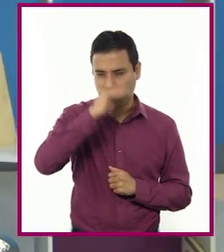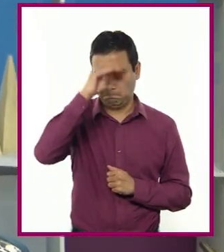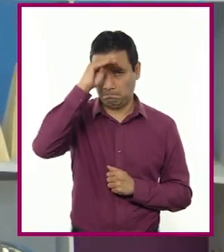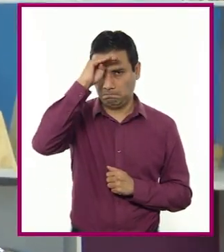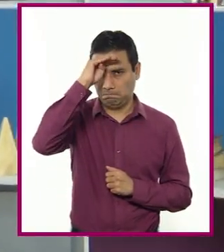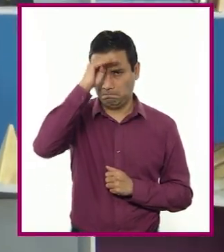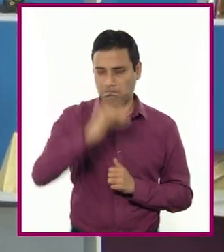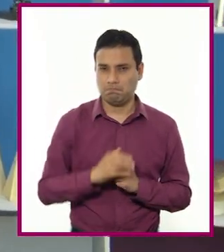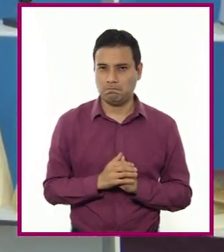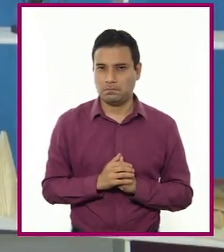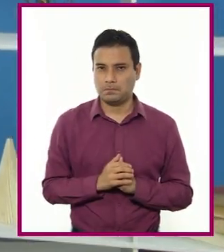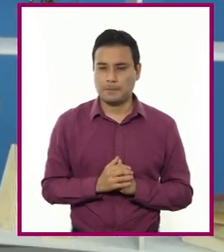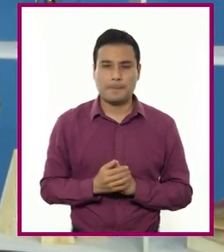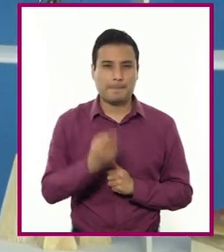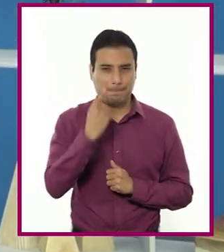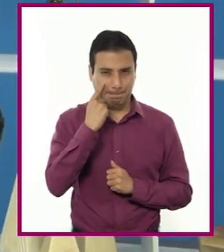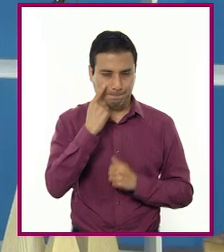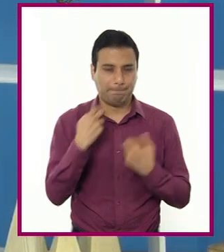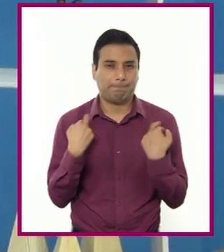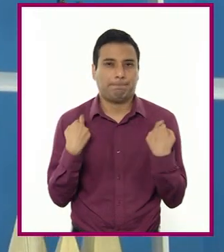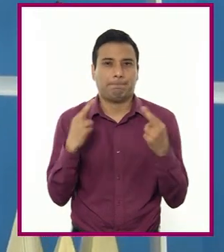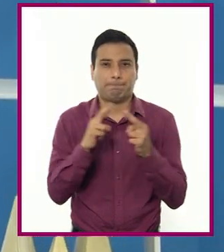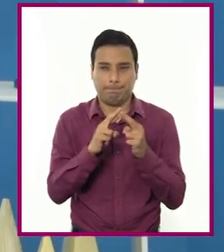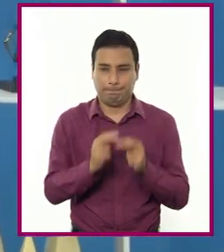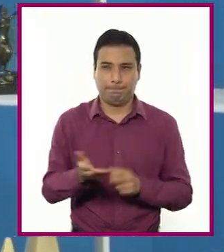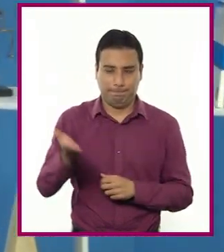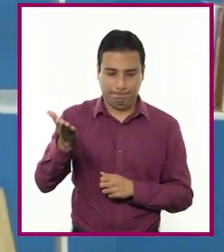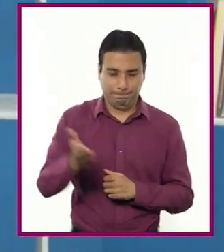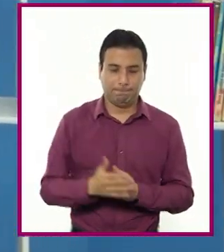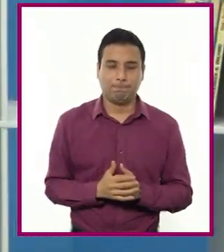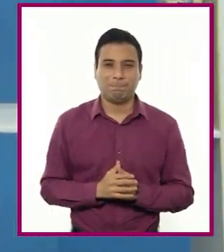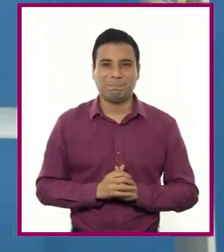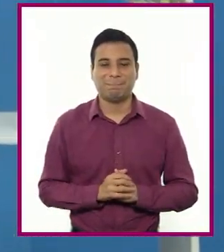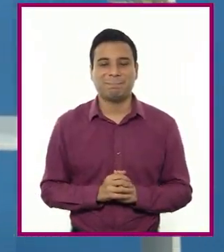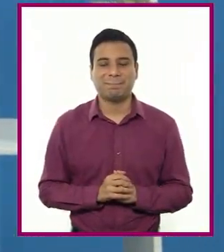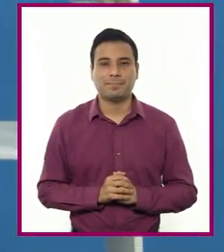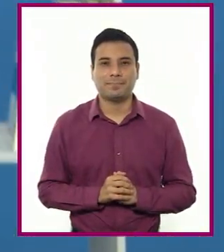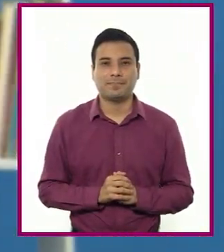pregunta. Escuchemos al maestro Caín.